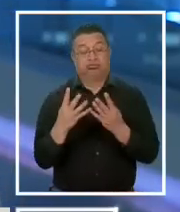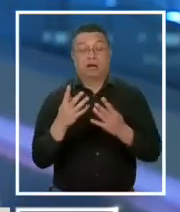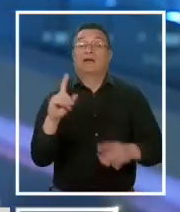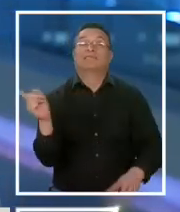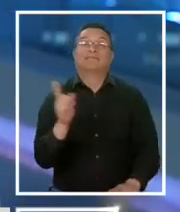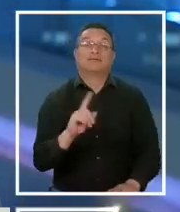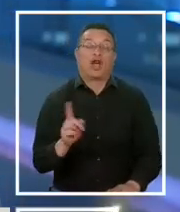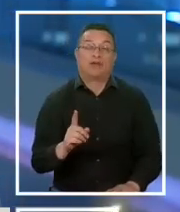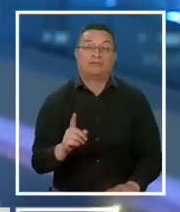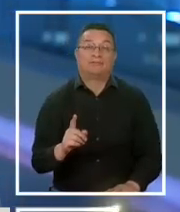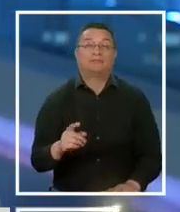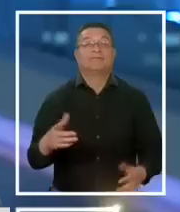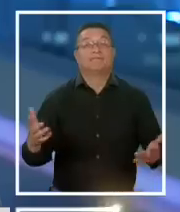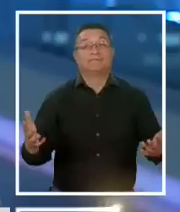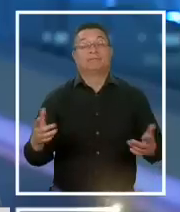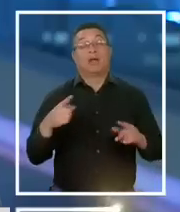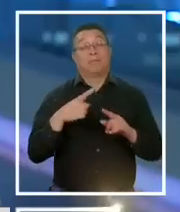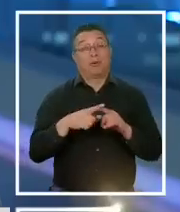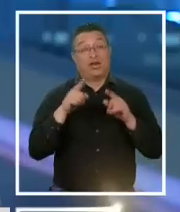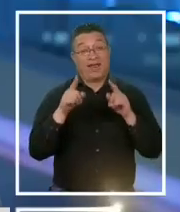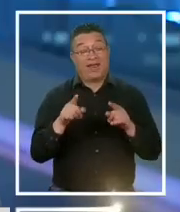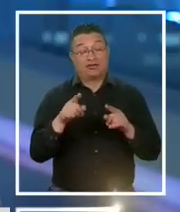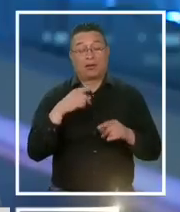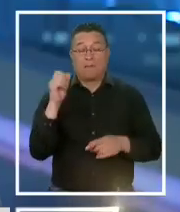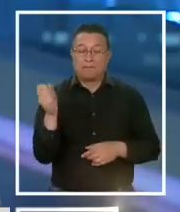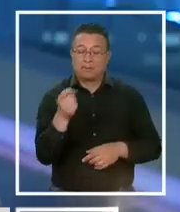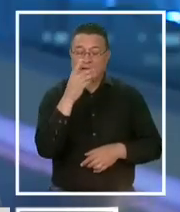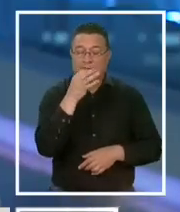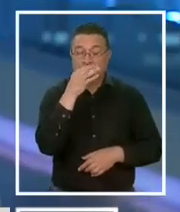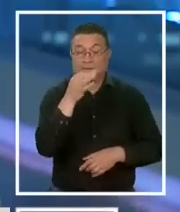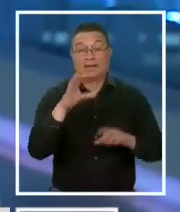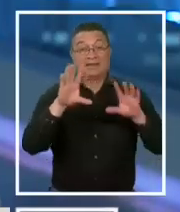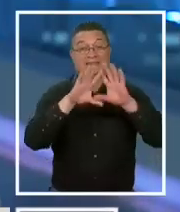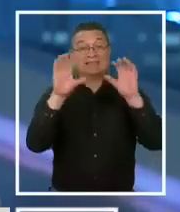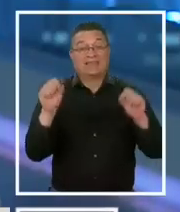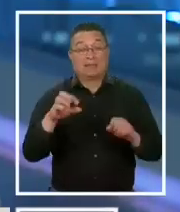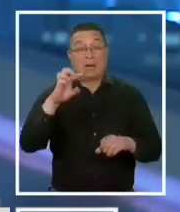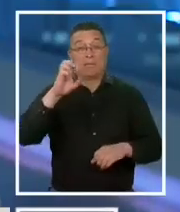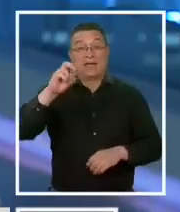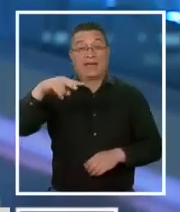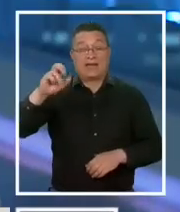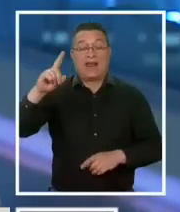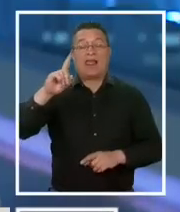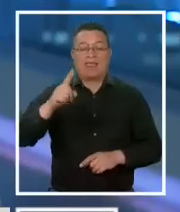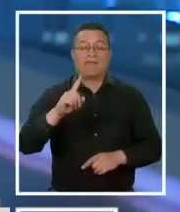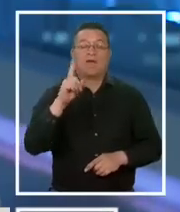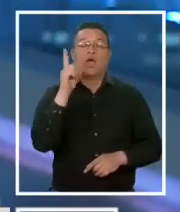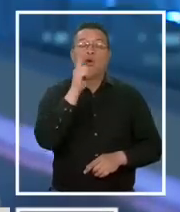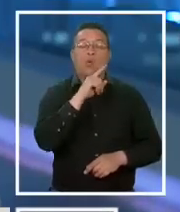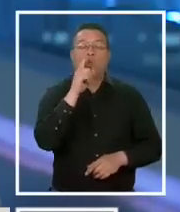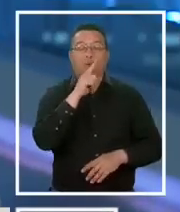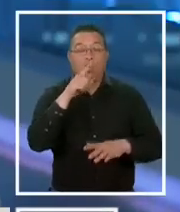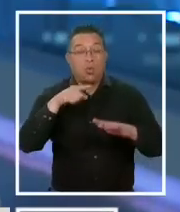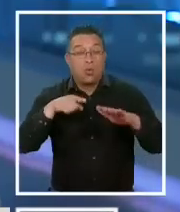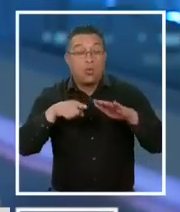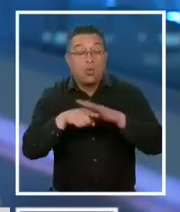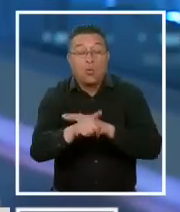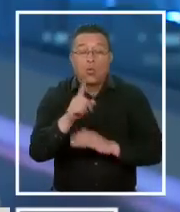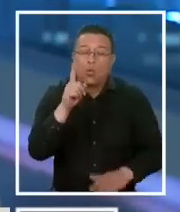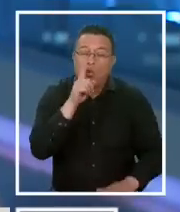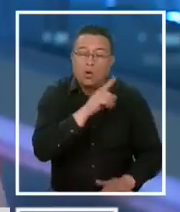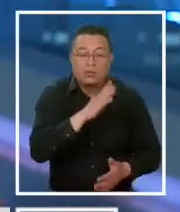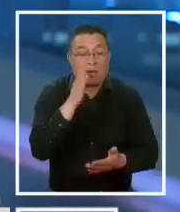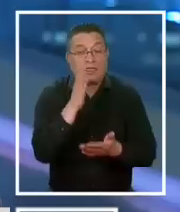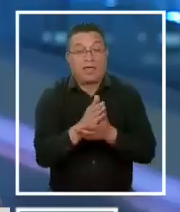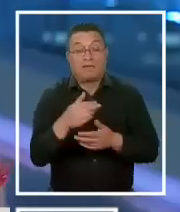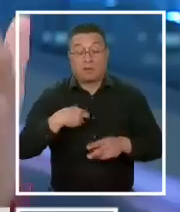Ya por lo tanto lo primero que hay que decir es que el sistema penal debiera intervenir en último en el último momento porque tampoco